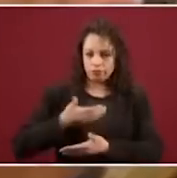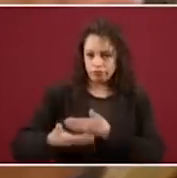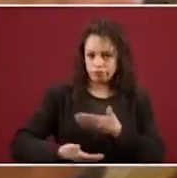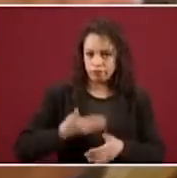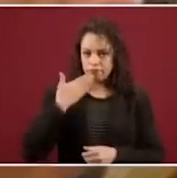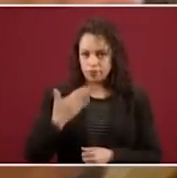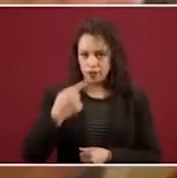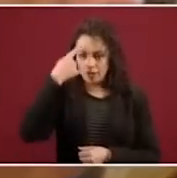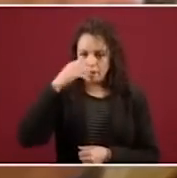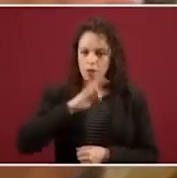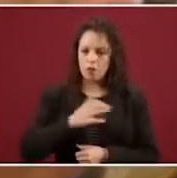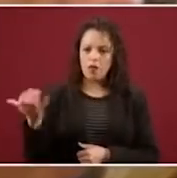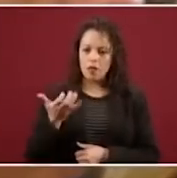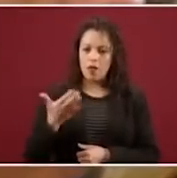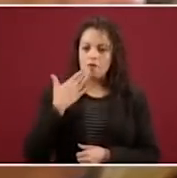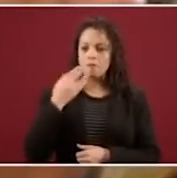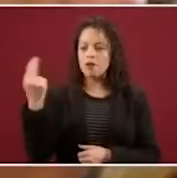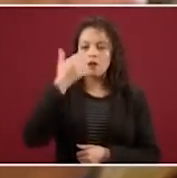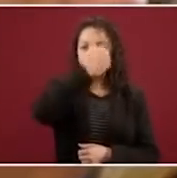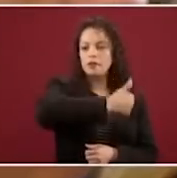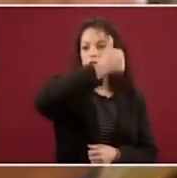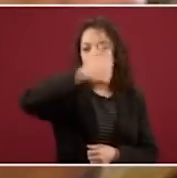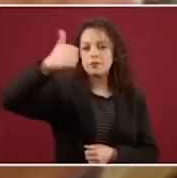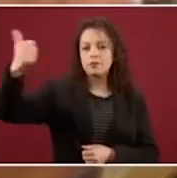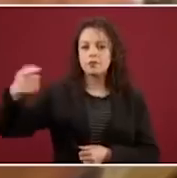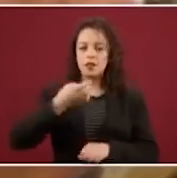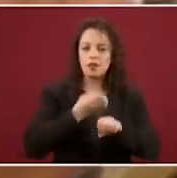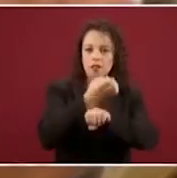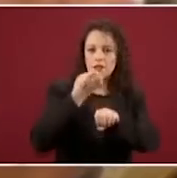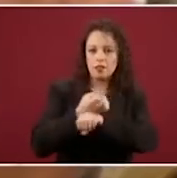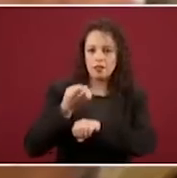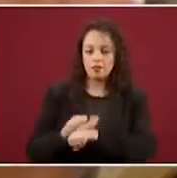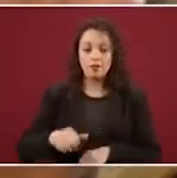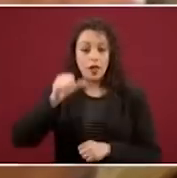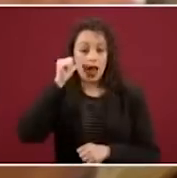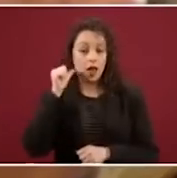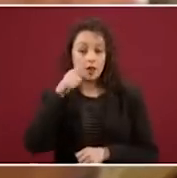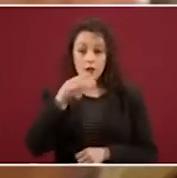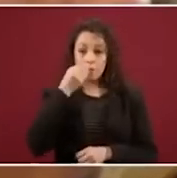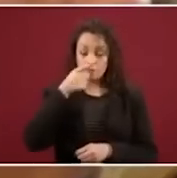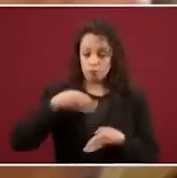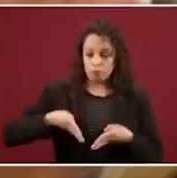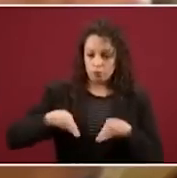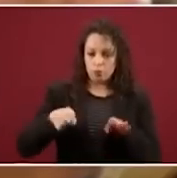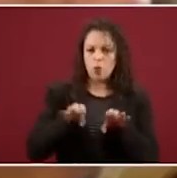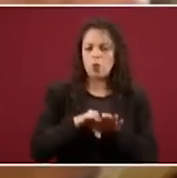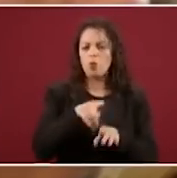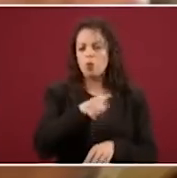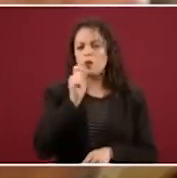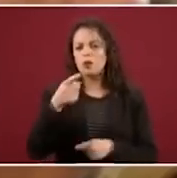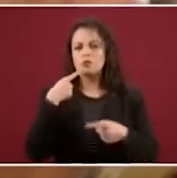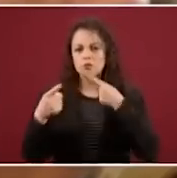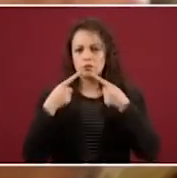pueda diseñar a la medida de las necesidades de los estados? ¿Qué fue lo que ocurrió exactamente ayer en la comida? ¿Se desconoció efectivamente, como dicen los